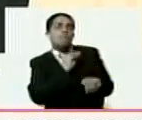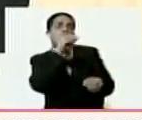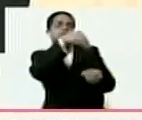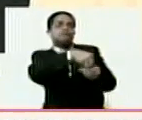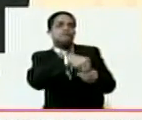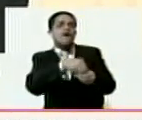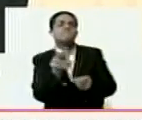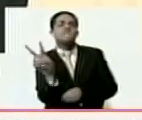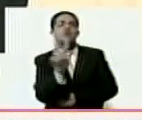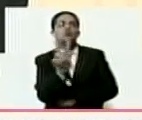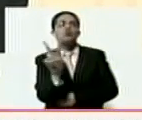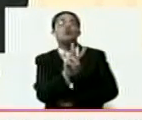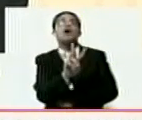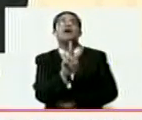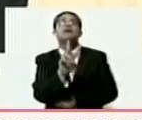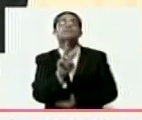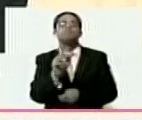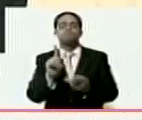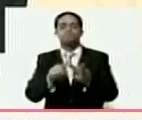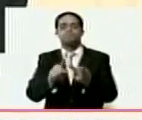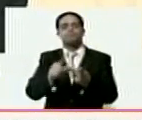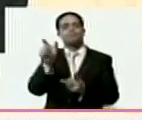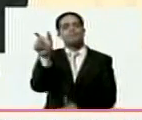del señor